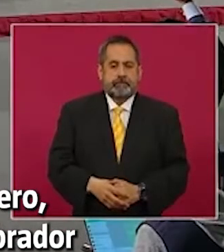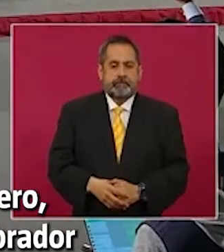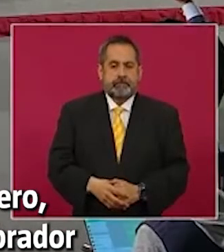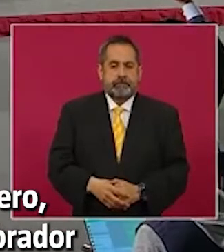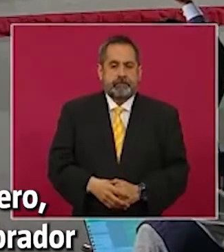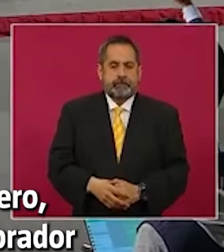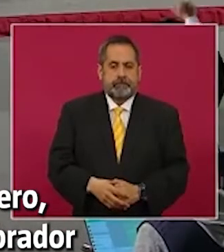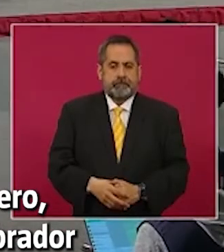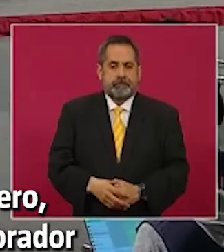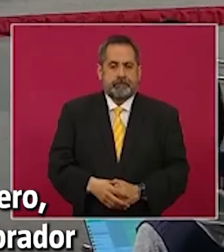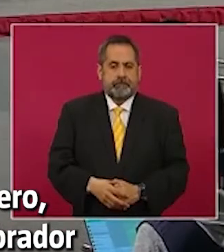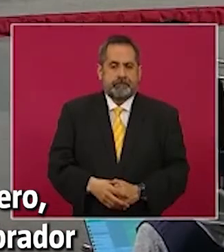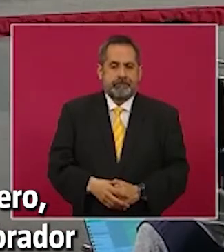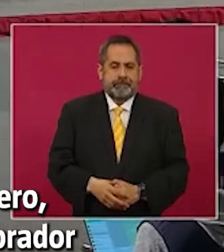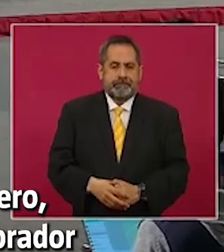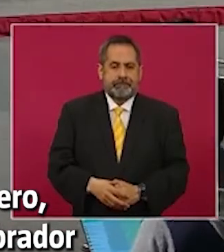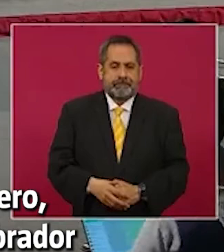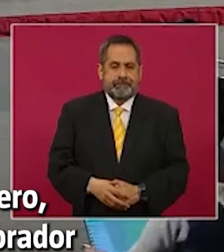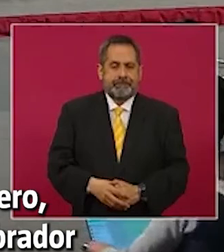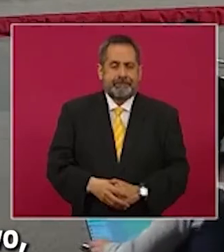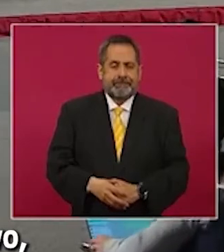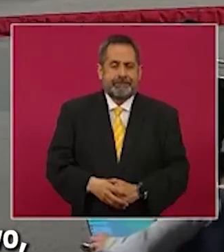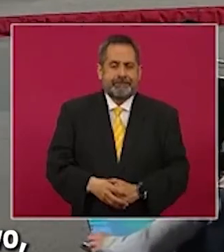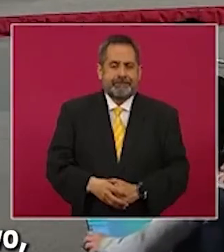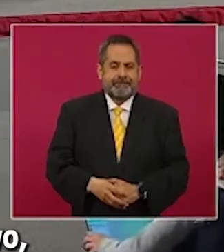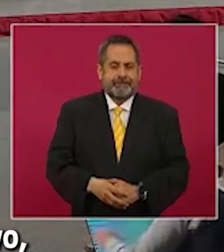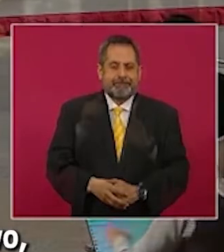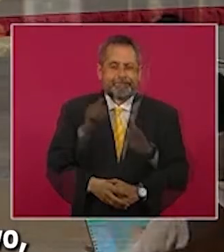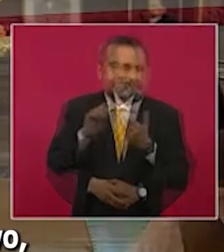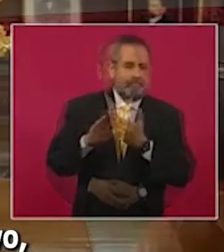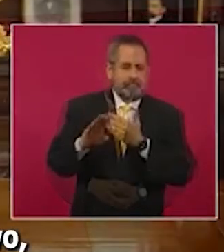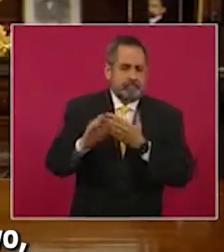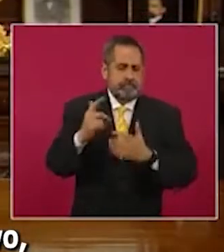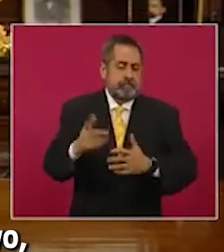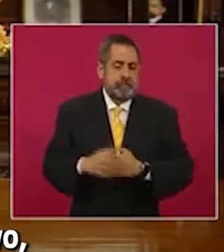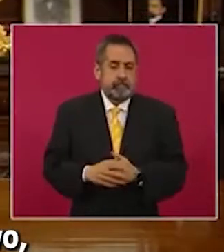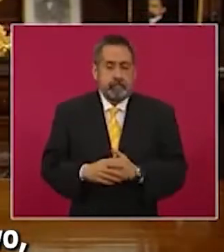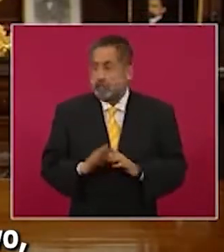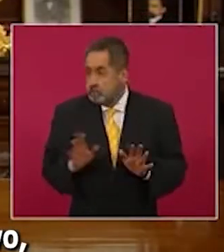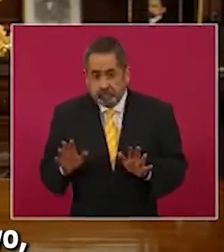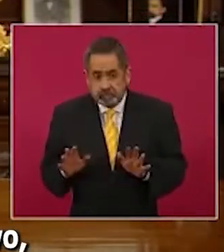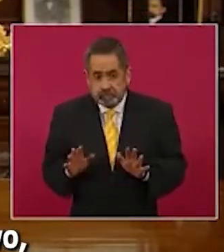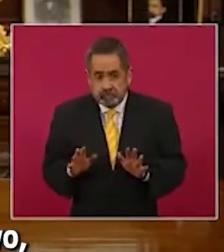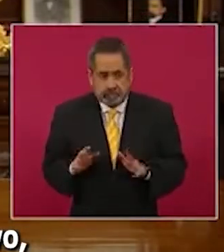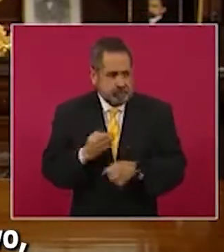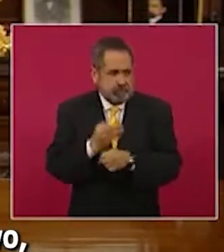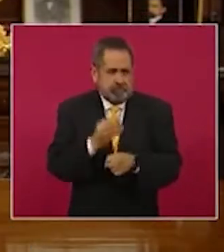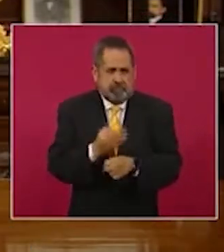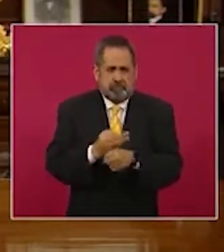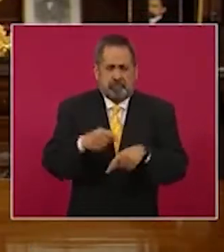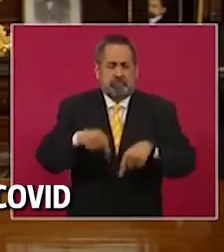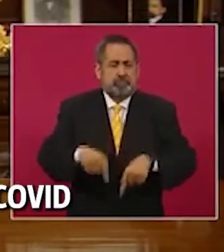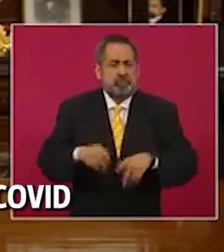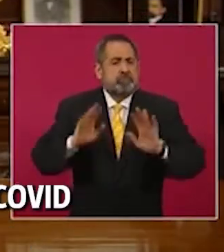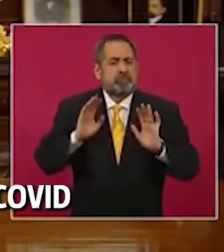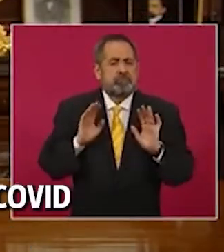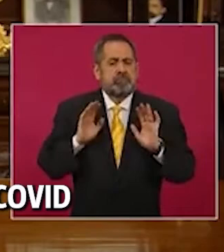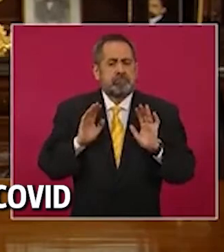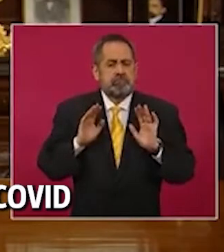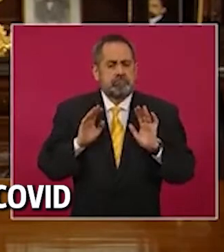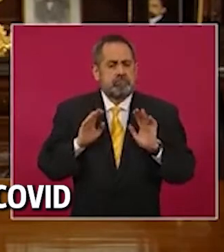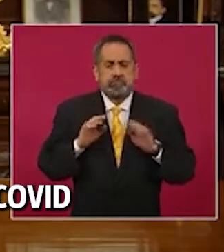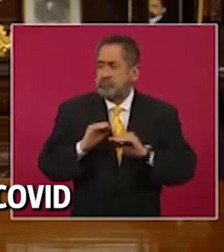11 de enero, el presidente Andrés Manuel López Obrador habló sobre su estado de salud a través de una transmisión en vivo, luego de